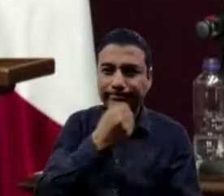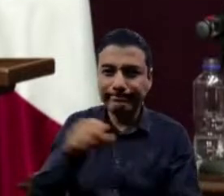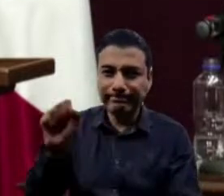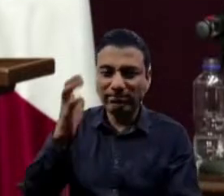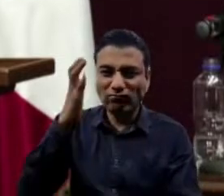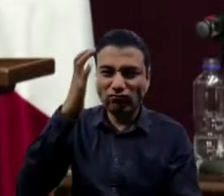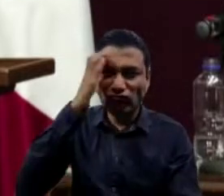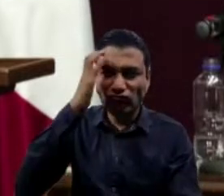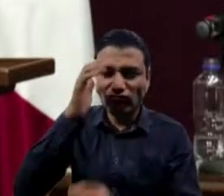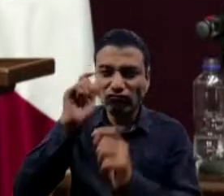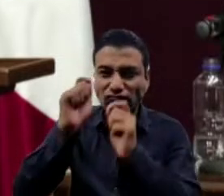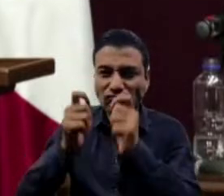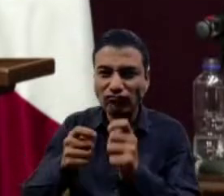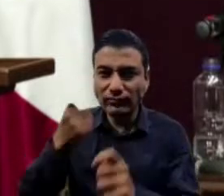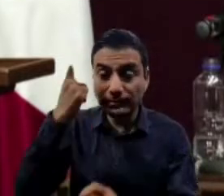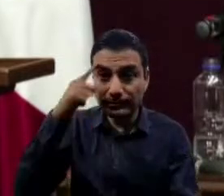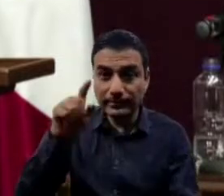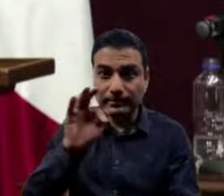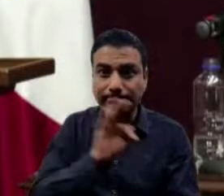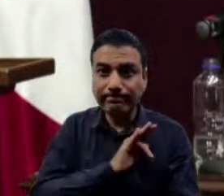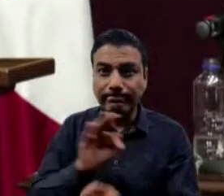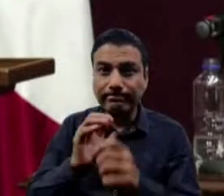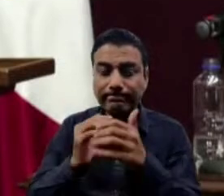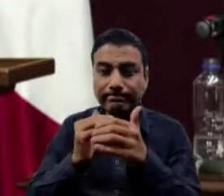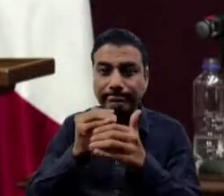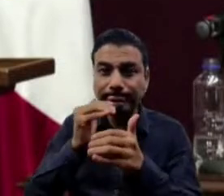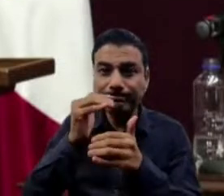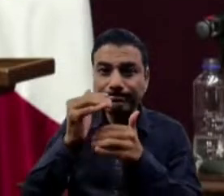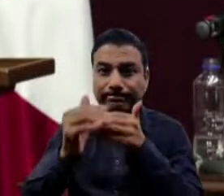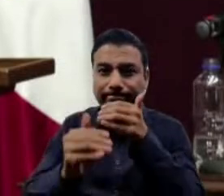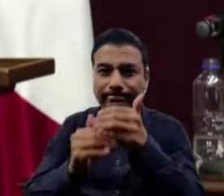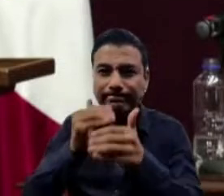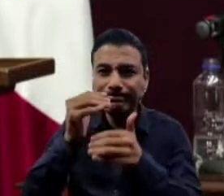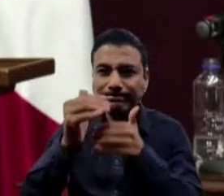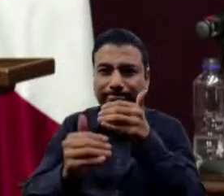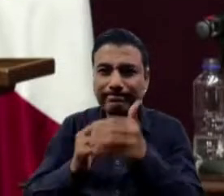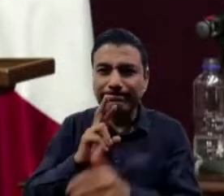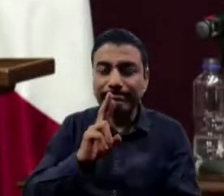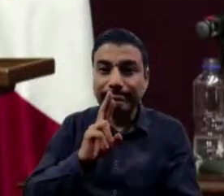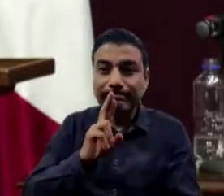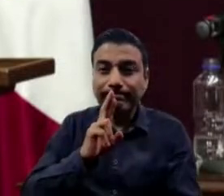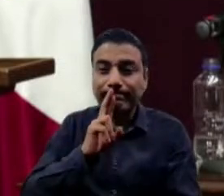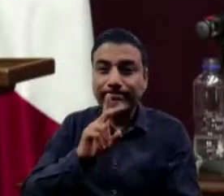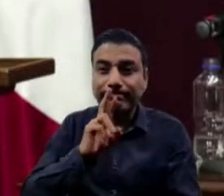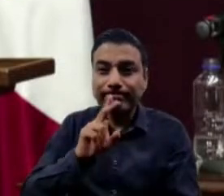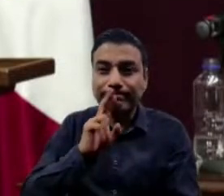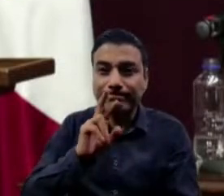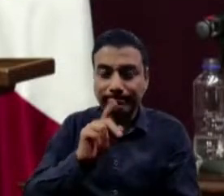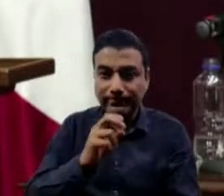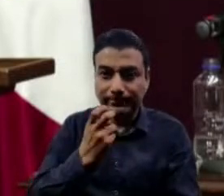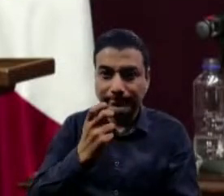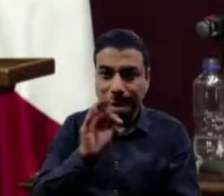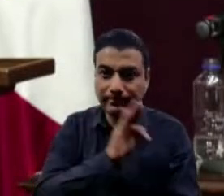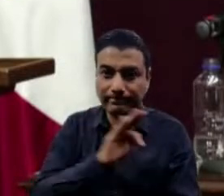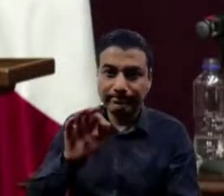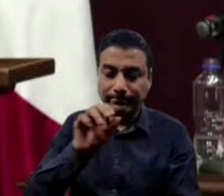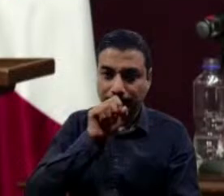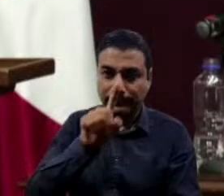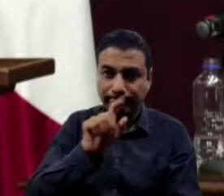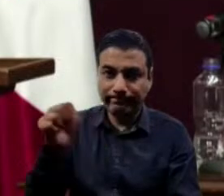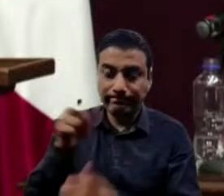para desarrollarse como adultos y además les da herramientas para conocer y ejercer sus otros derechos